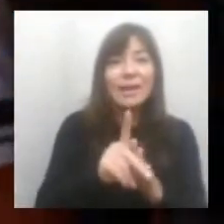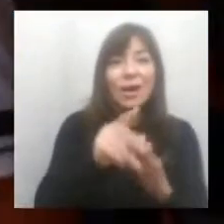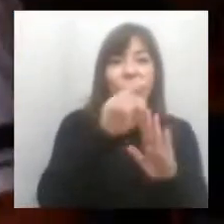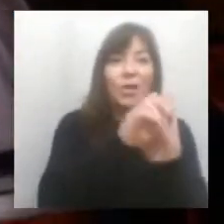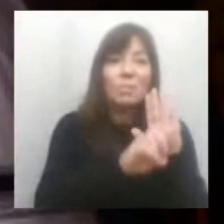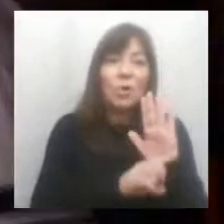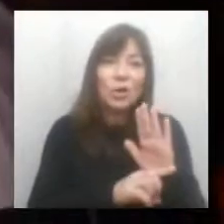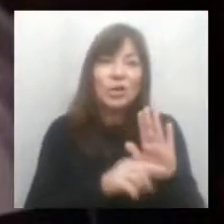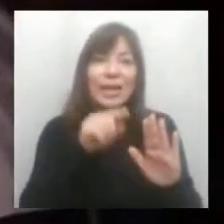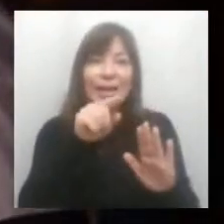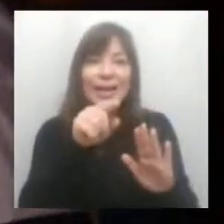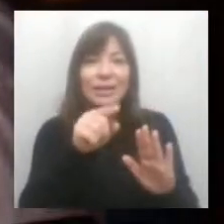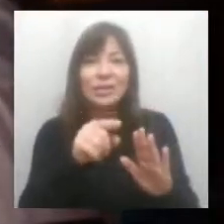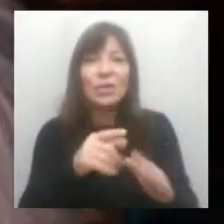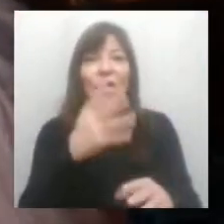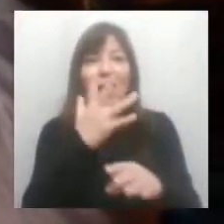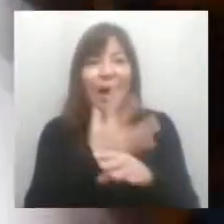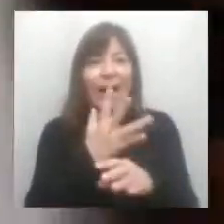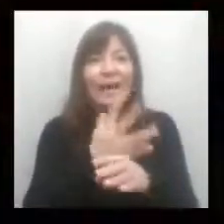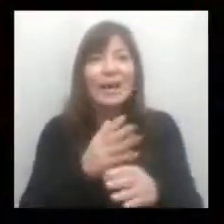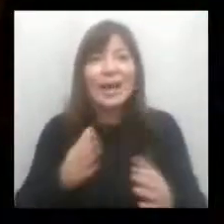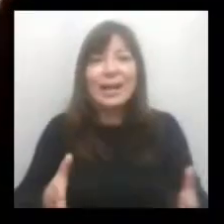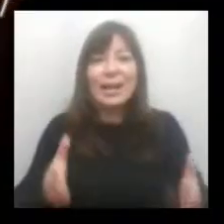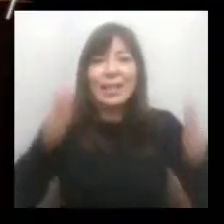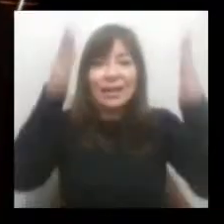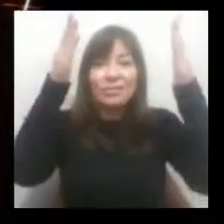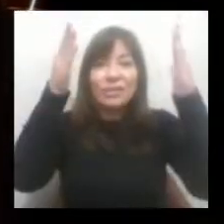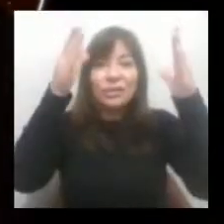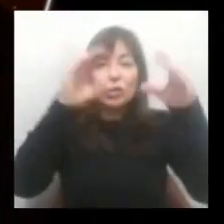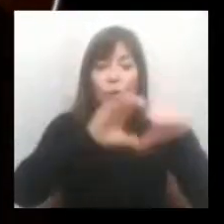vecindario galáctico que se encuentra ahí en el edificio túnel.